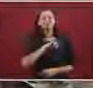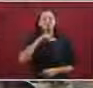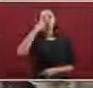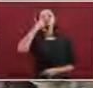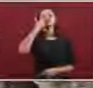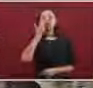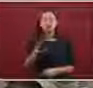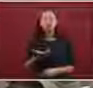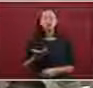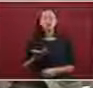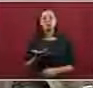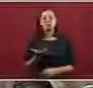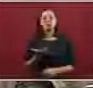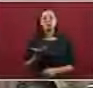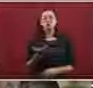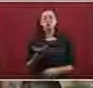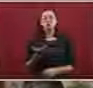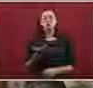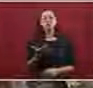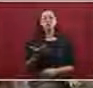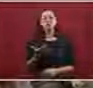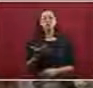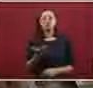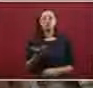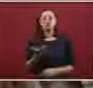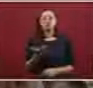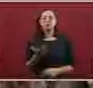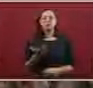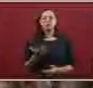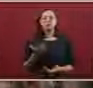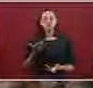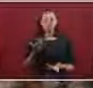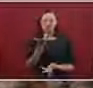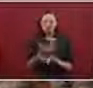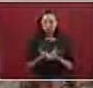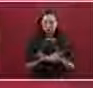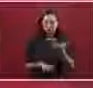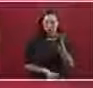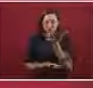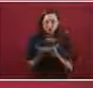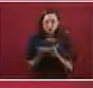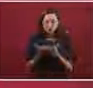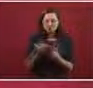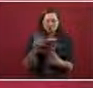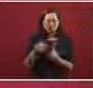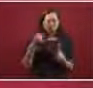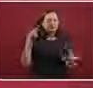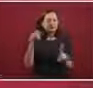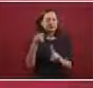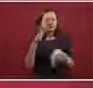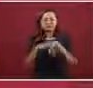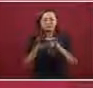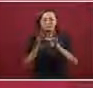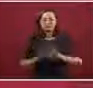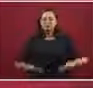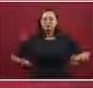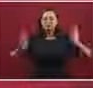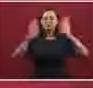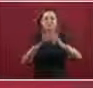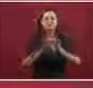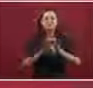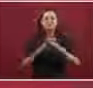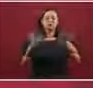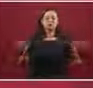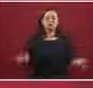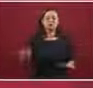queremos que se lleve a la práctica el principio de los liberales